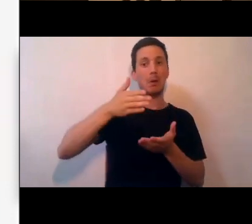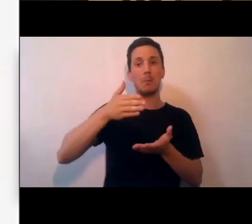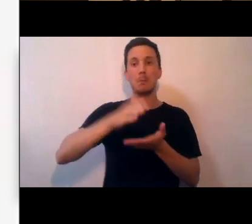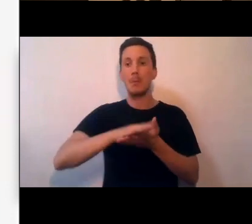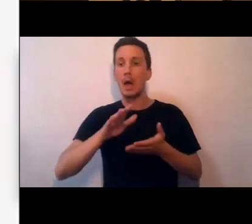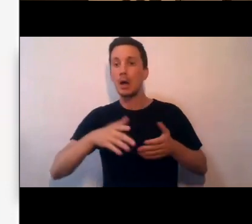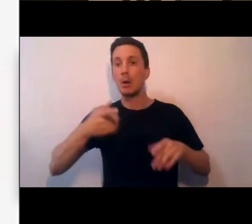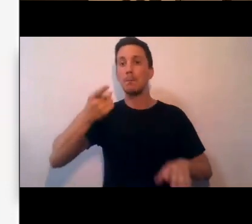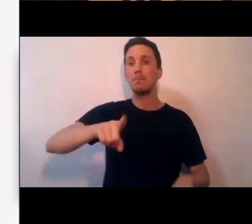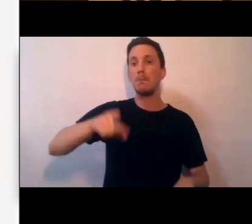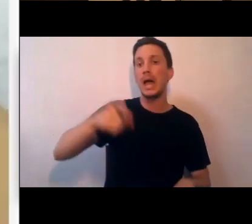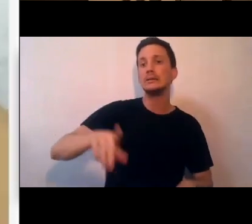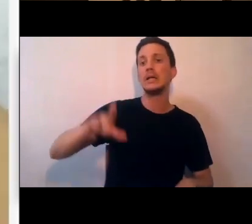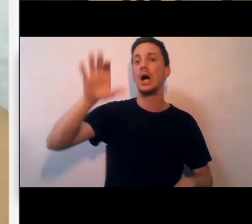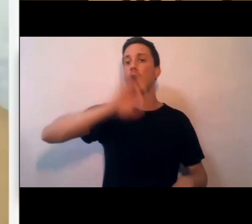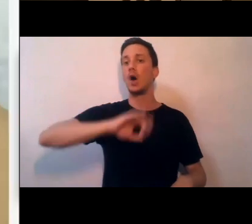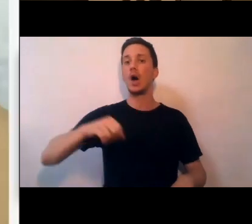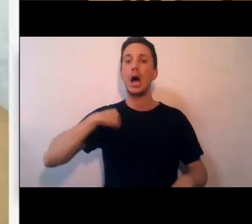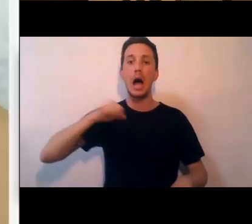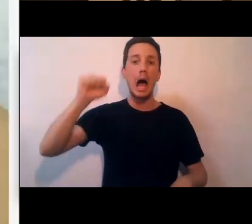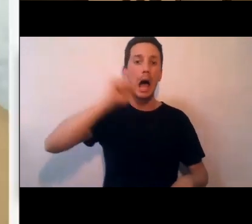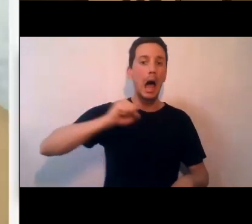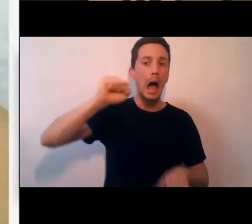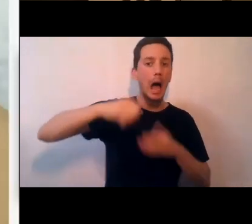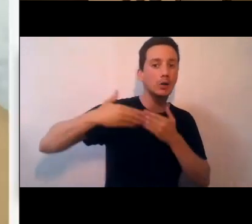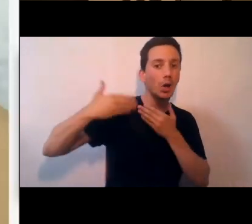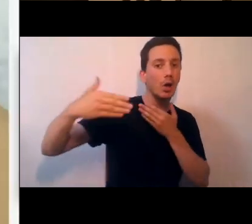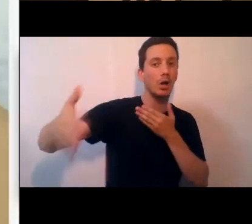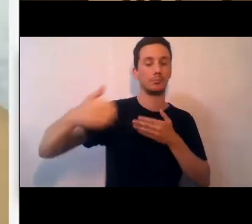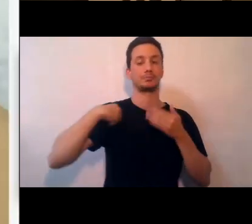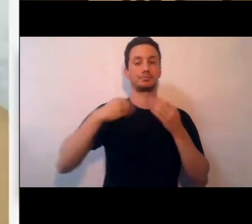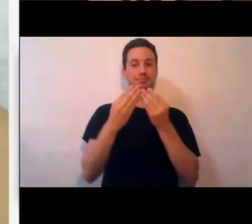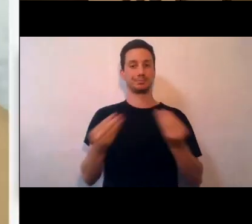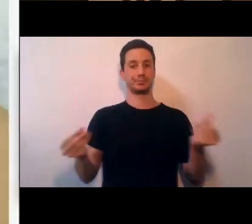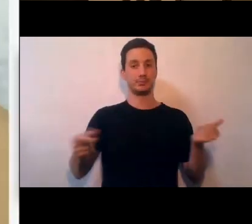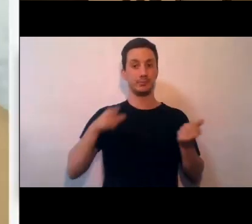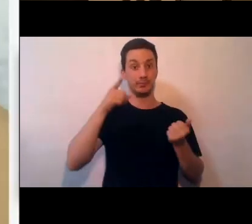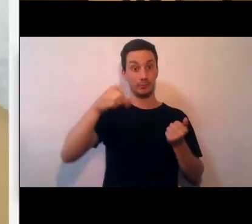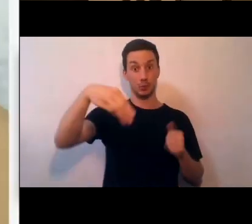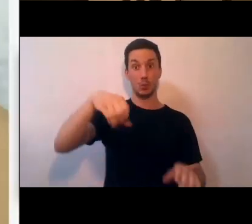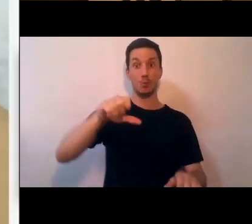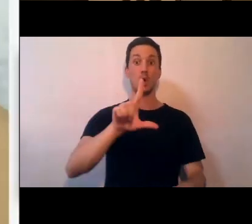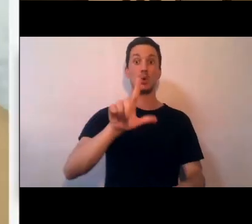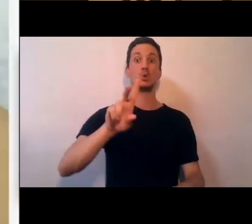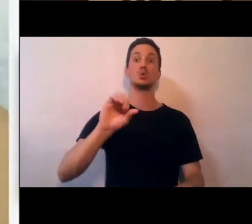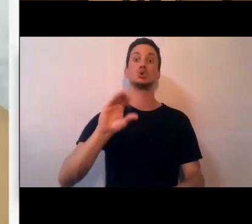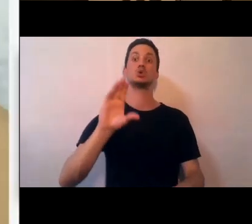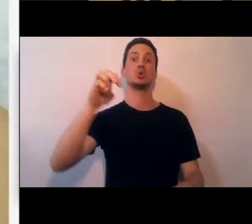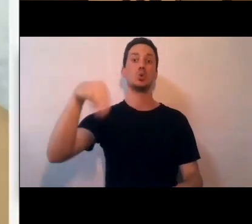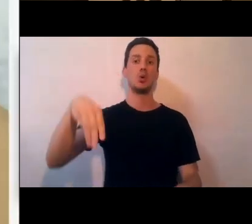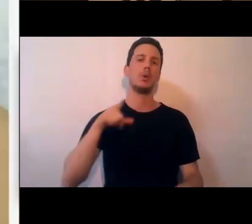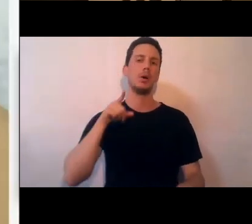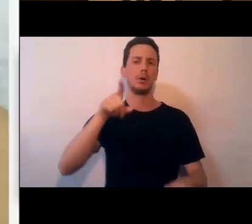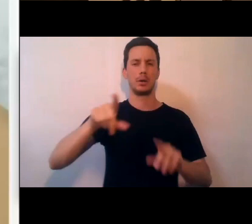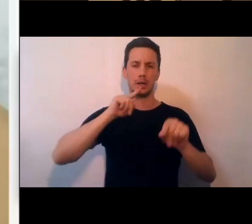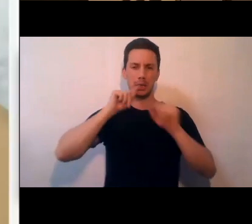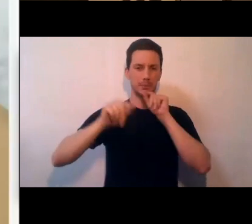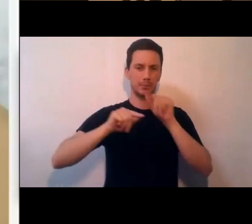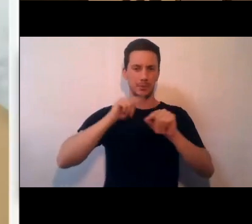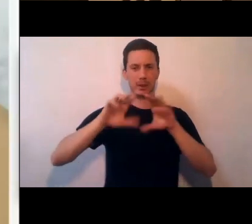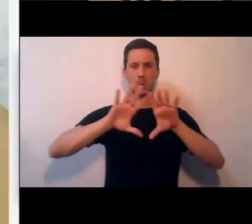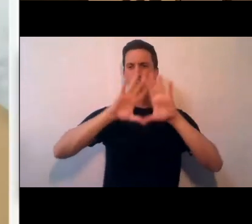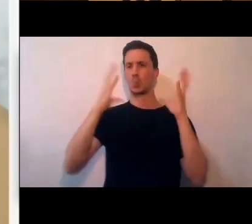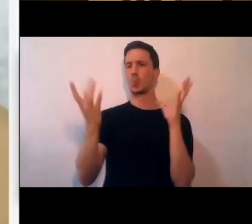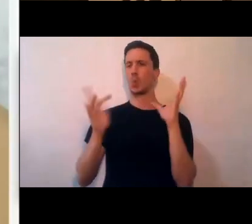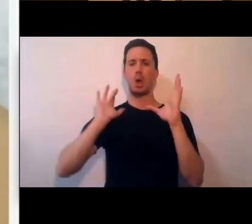un virus de la familia del poxvirus y el moluscum es un virus que está en todo el mundo, es más